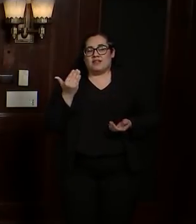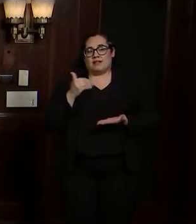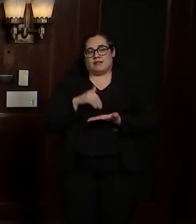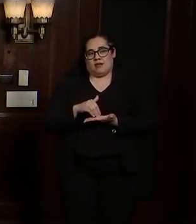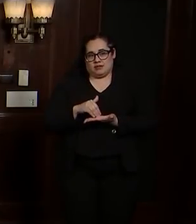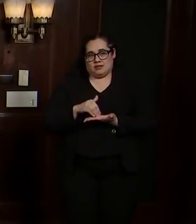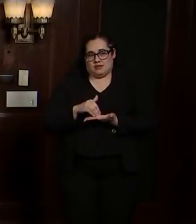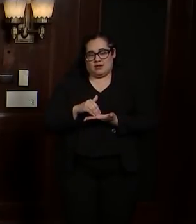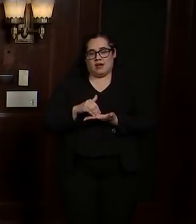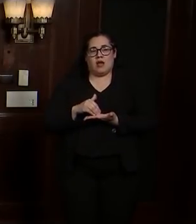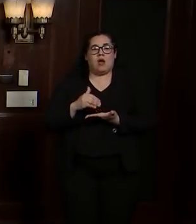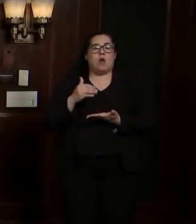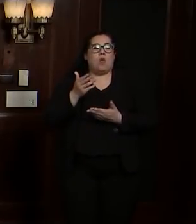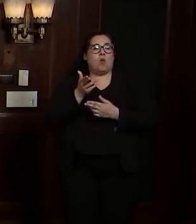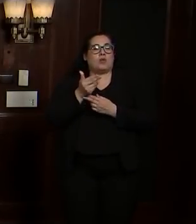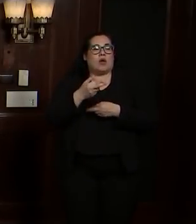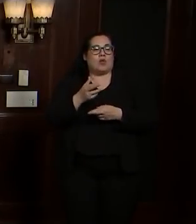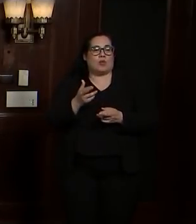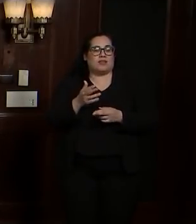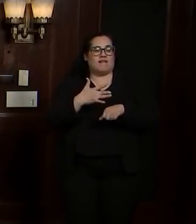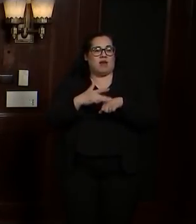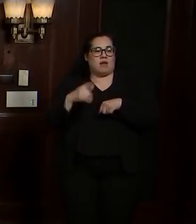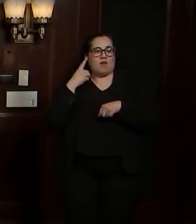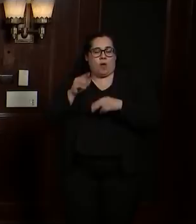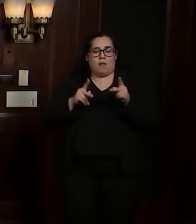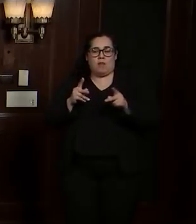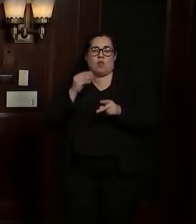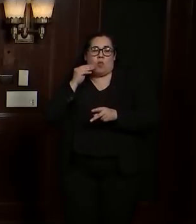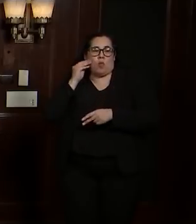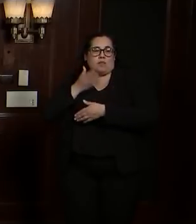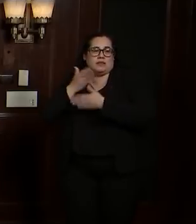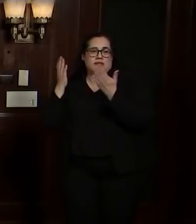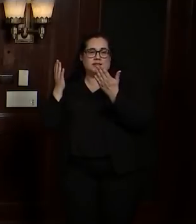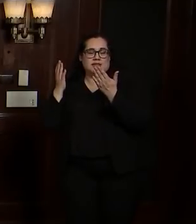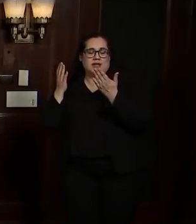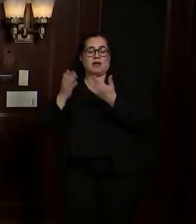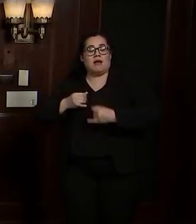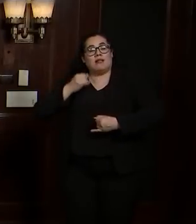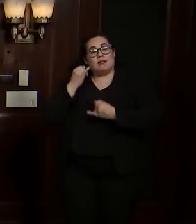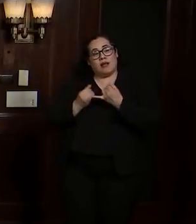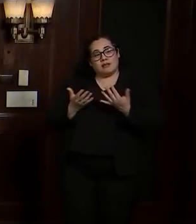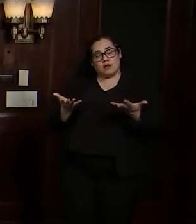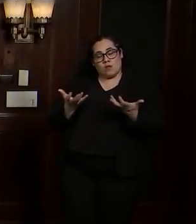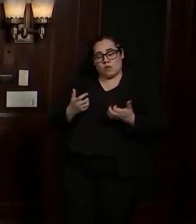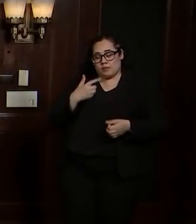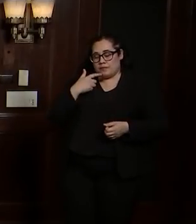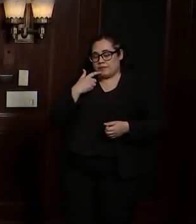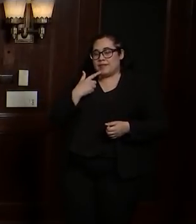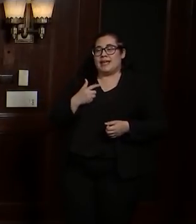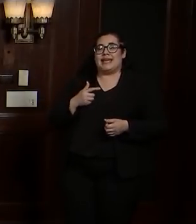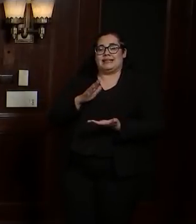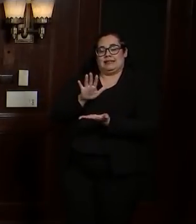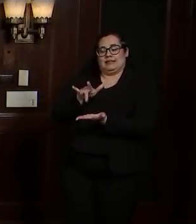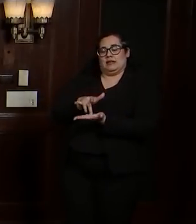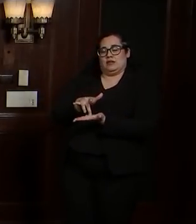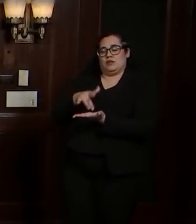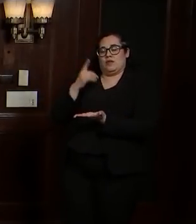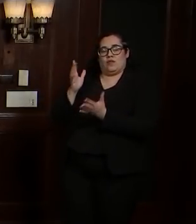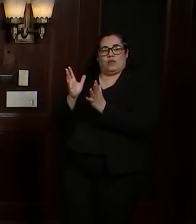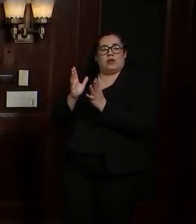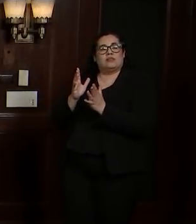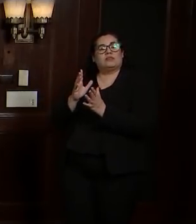15,000 habitaciones para las personas en las calles. Finalmente, el centro de